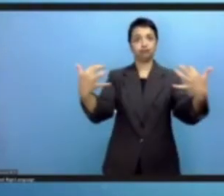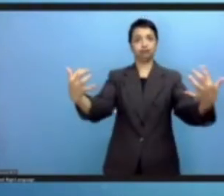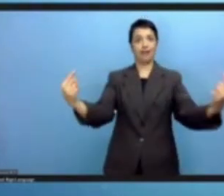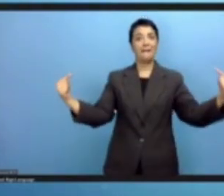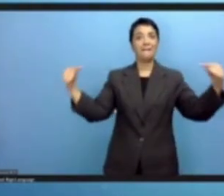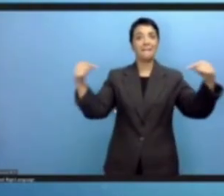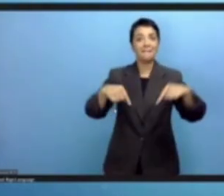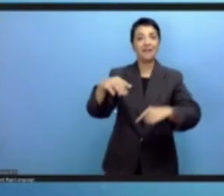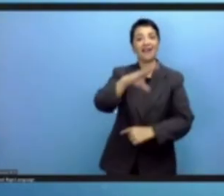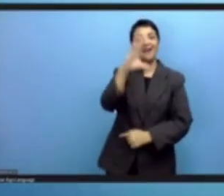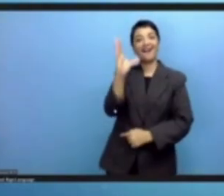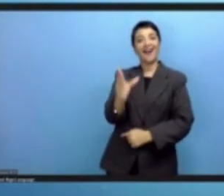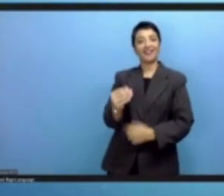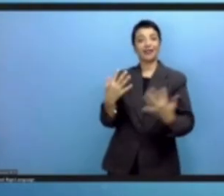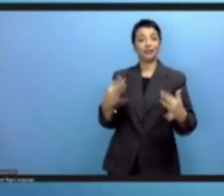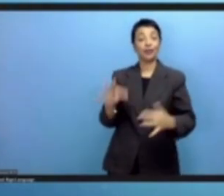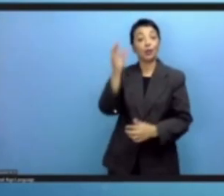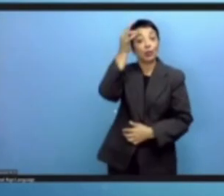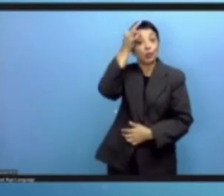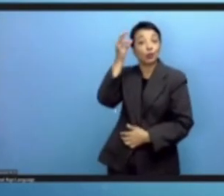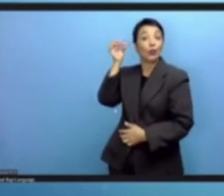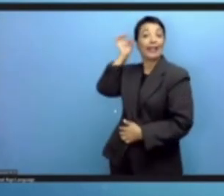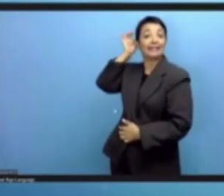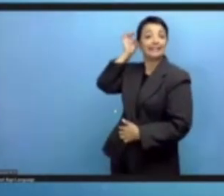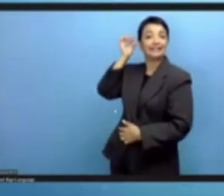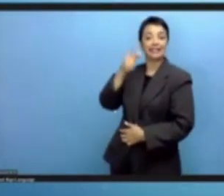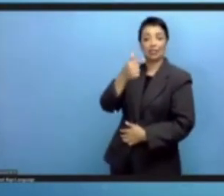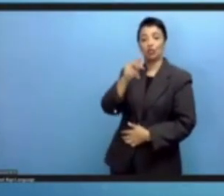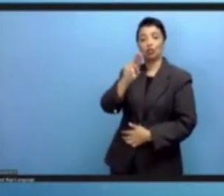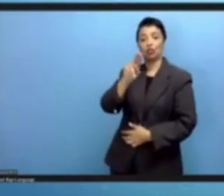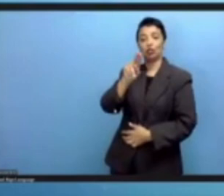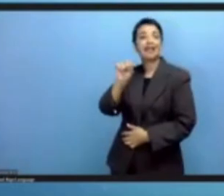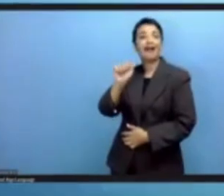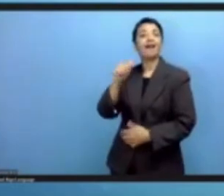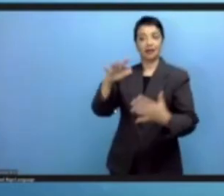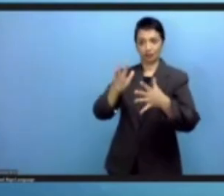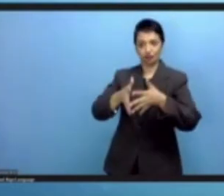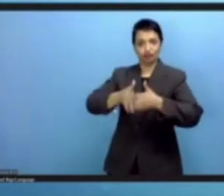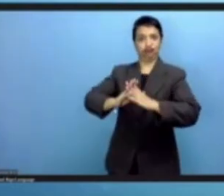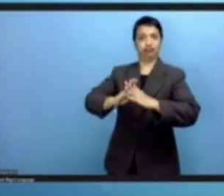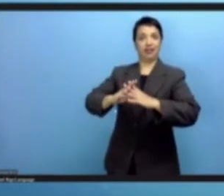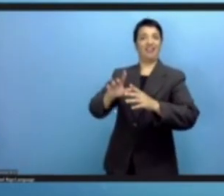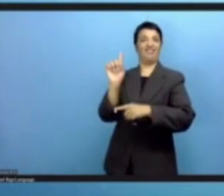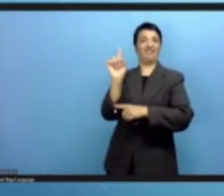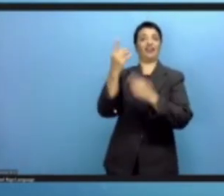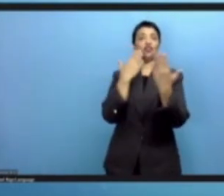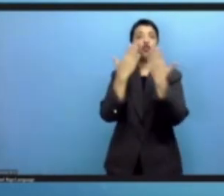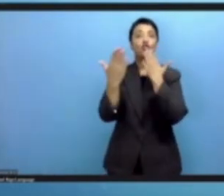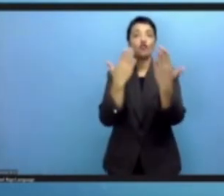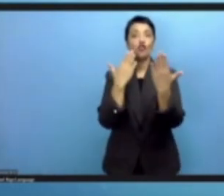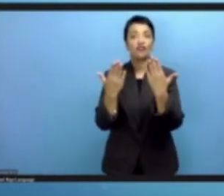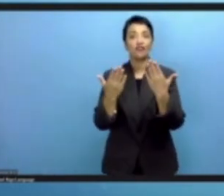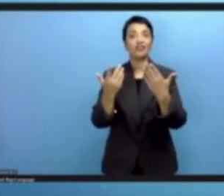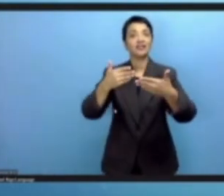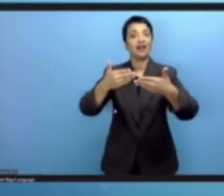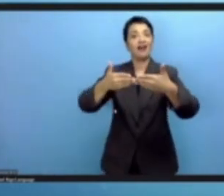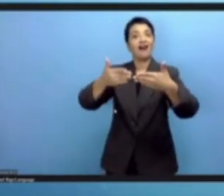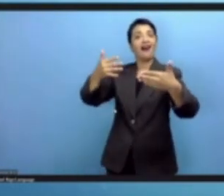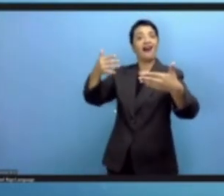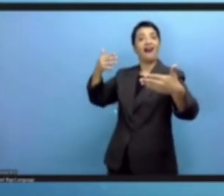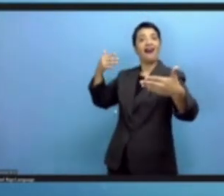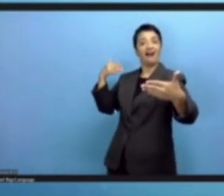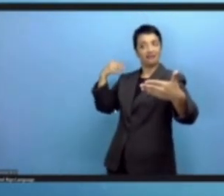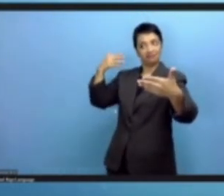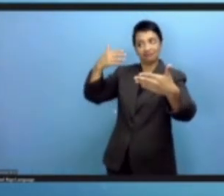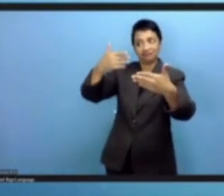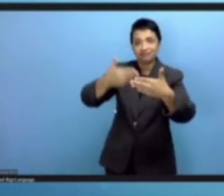que ha retornado a su hogar en África el lugar donde todo empezó todo empezó en